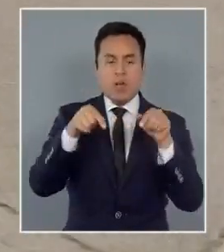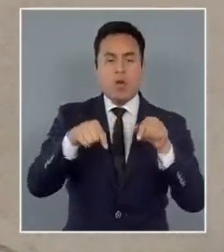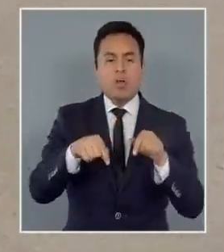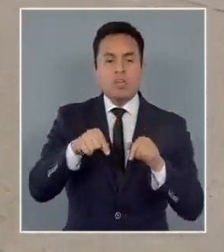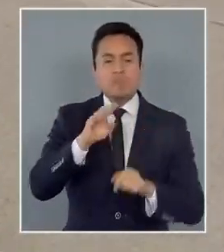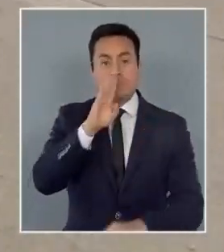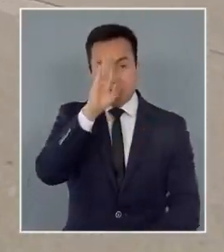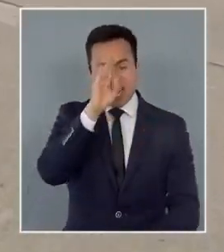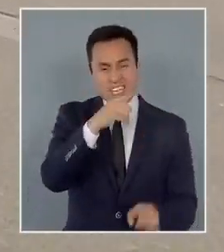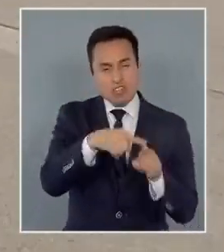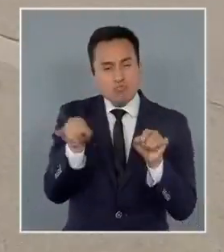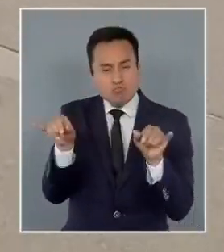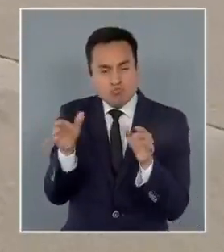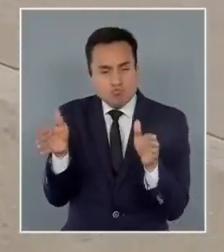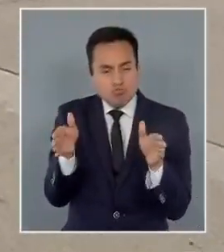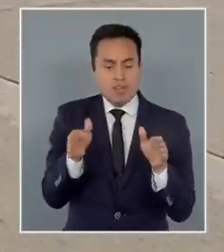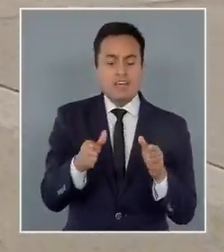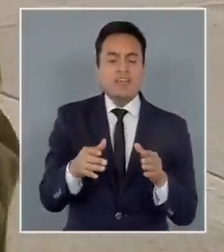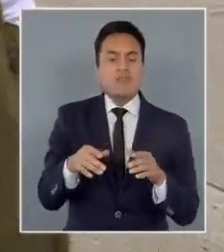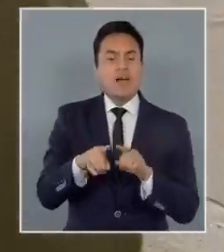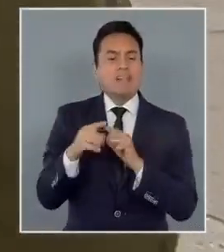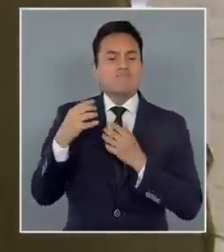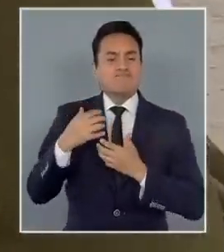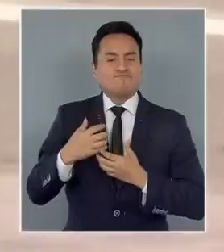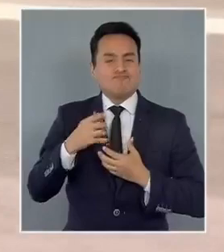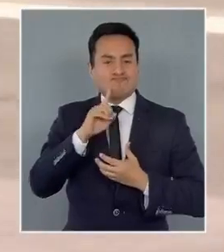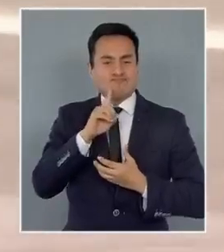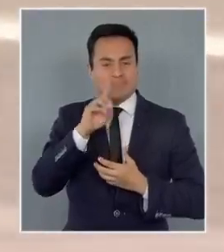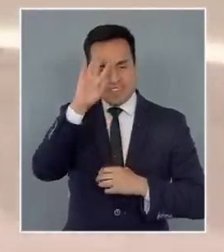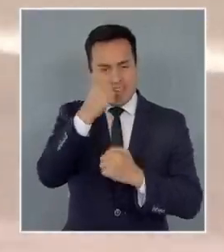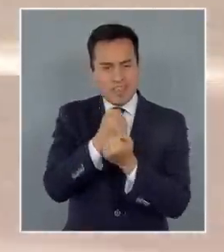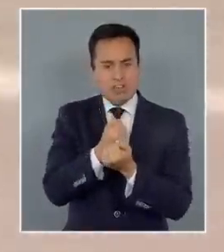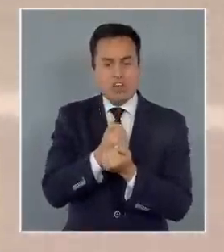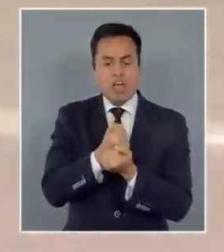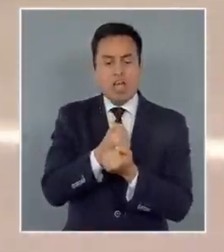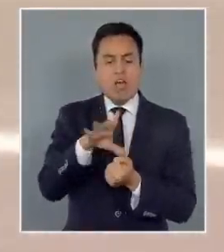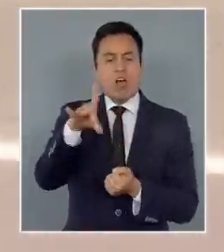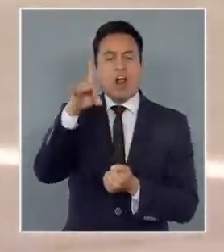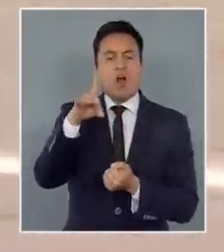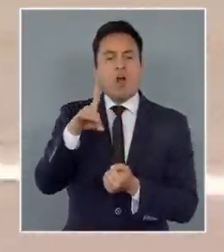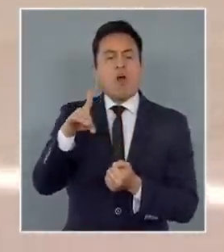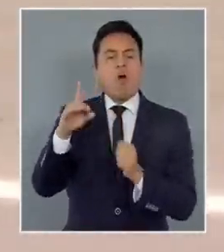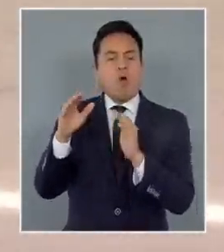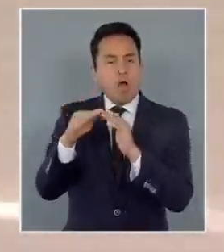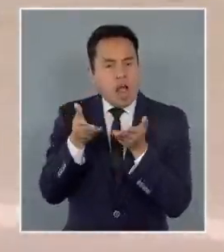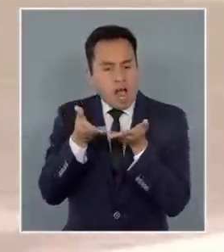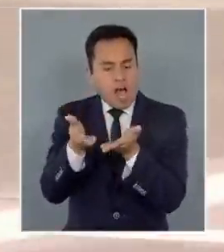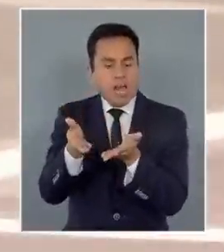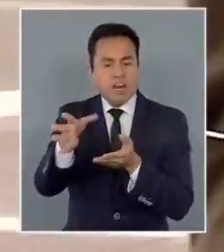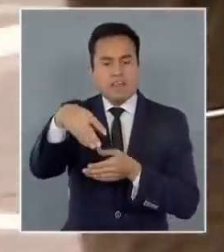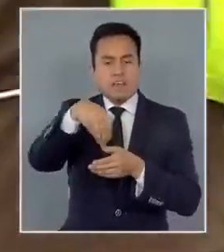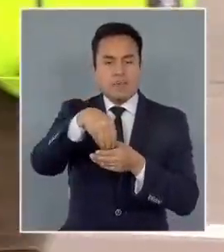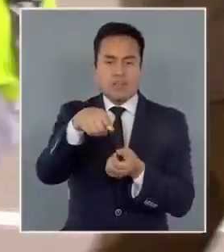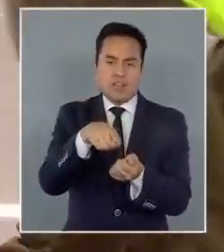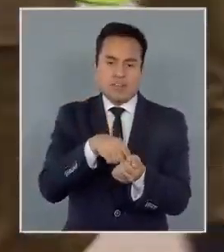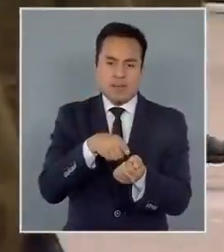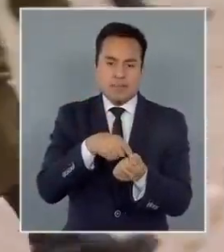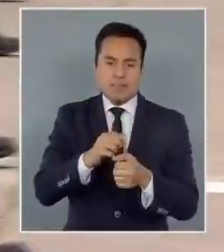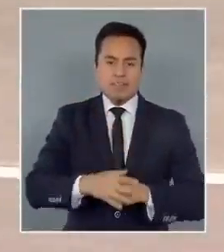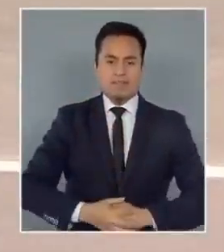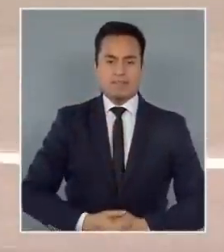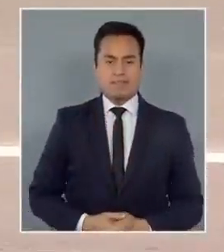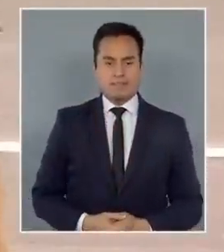estos perritos se presentan en brazos de los carabineros para encontrar un hogar y ser parte de una familia.